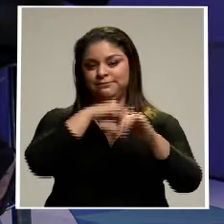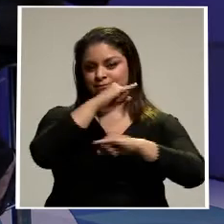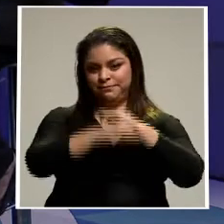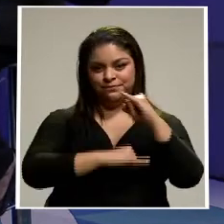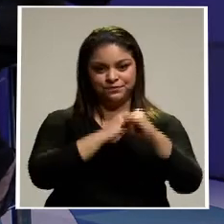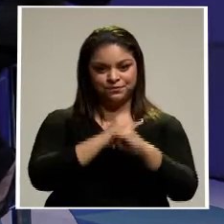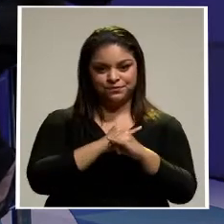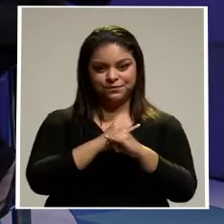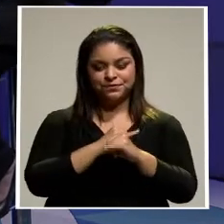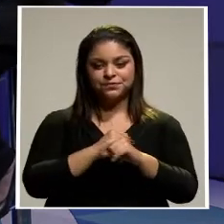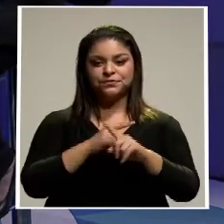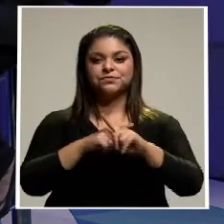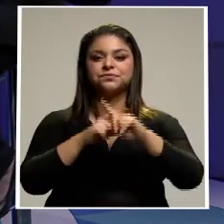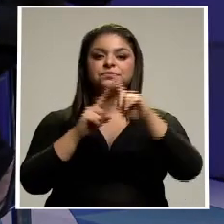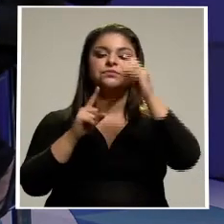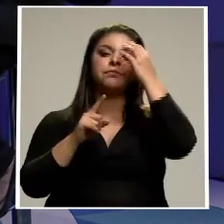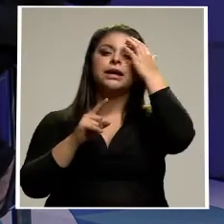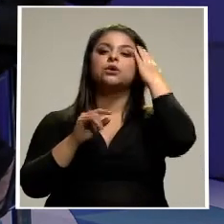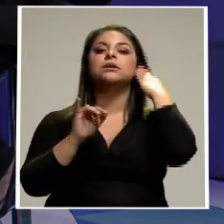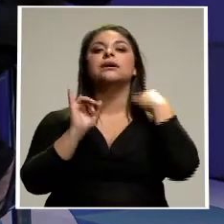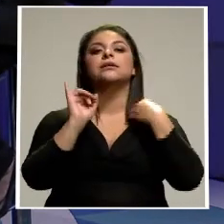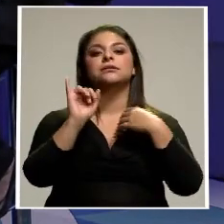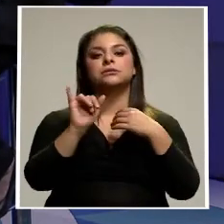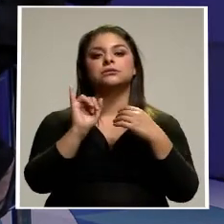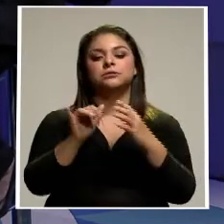Pero eso nos plantea